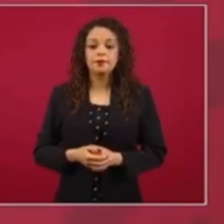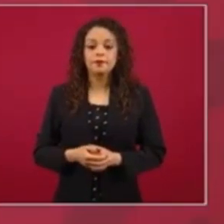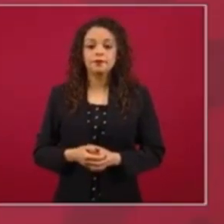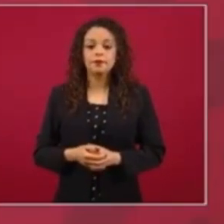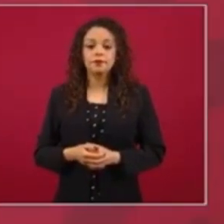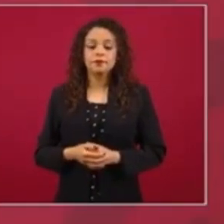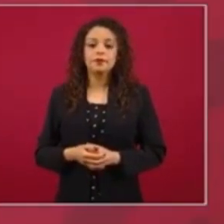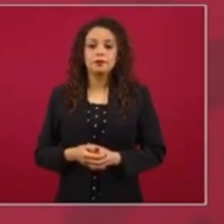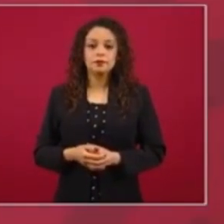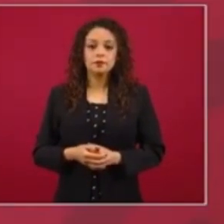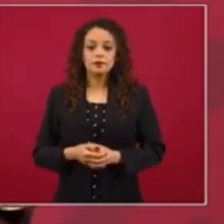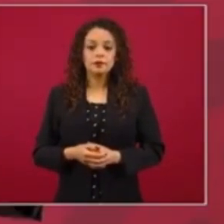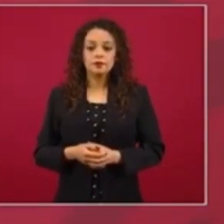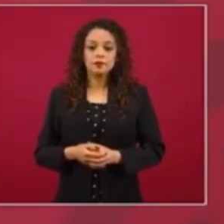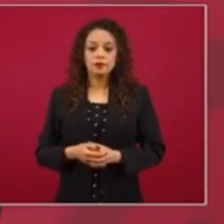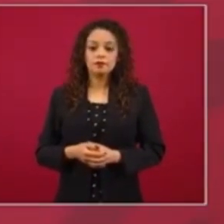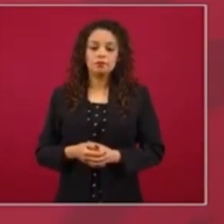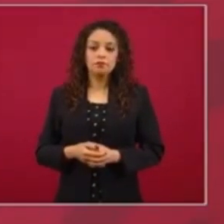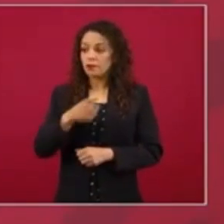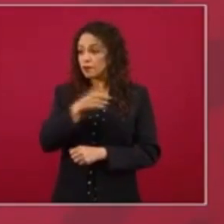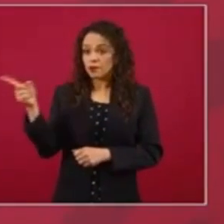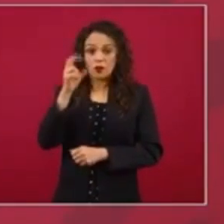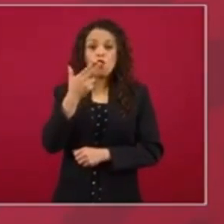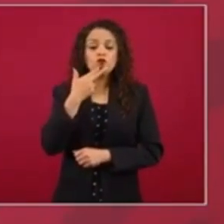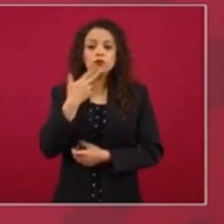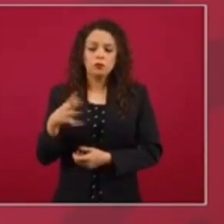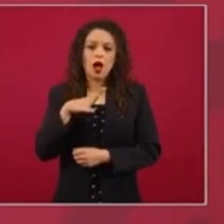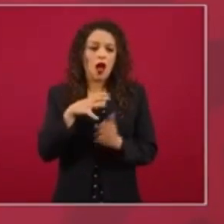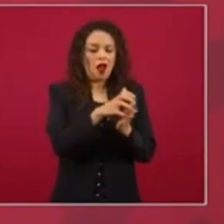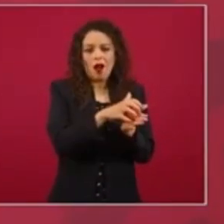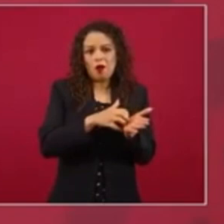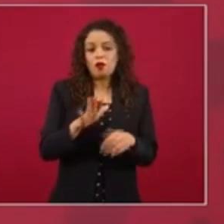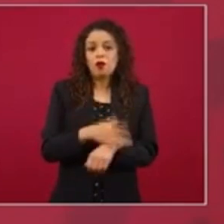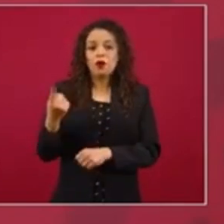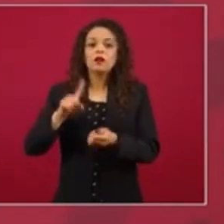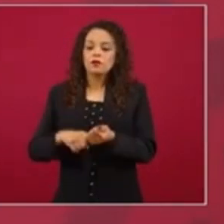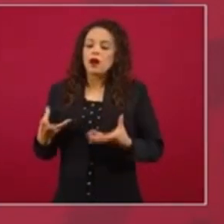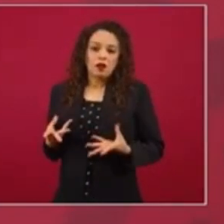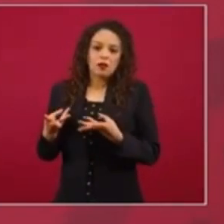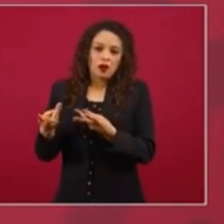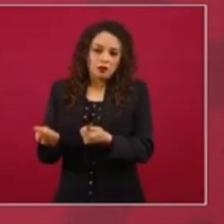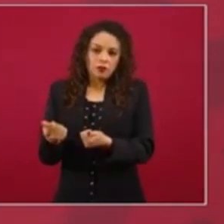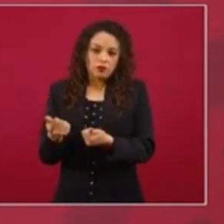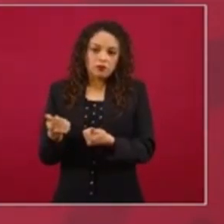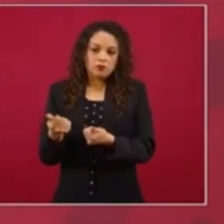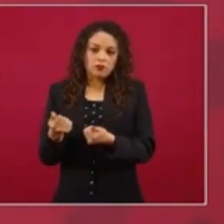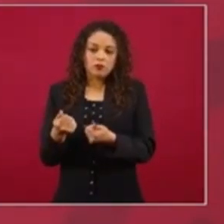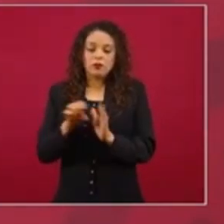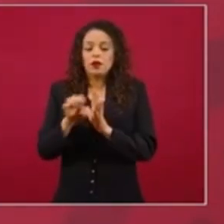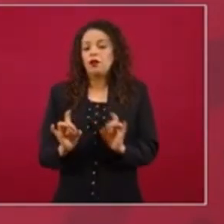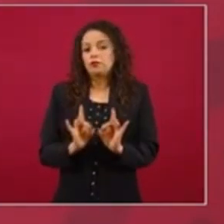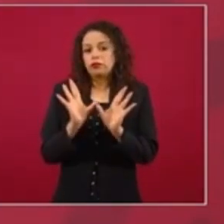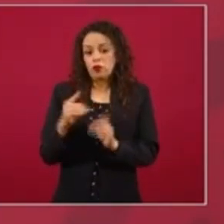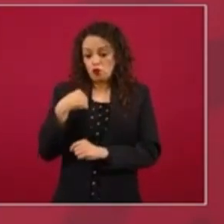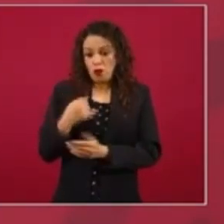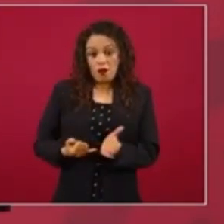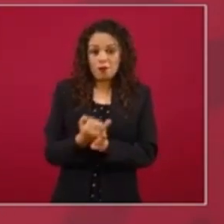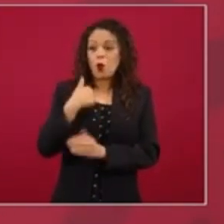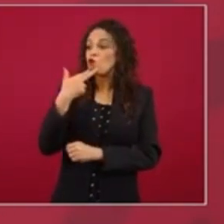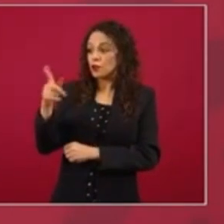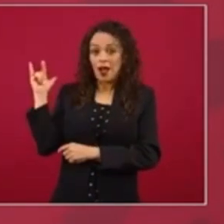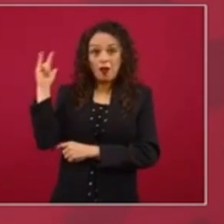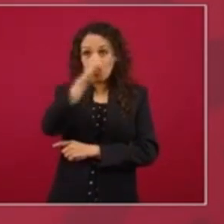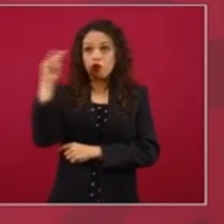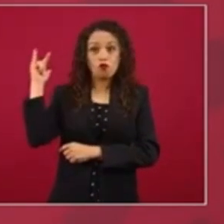ahorramos el que no se use toda esa flota, porque pues es gasto de operación. Si yo hubiese decidido utilizar ese